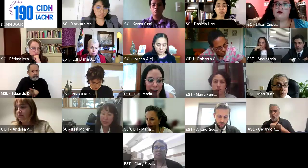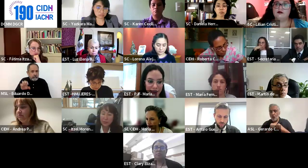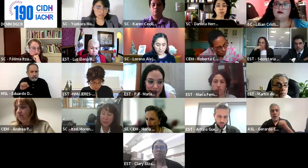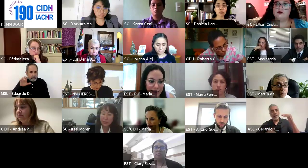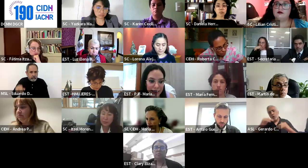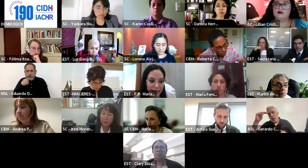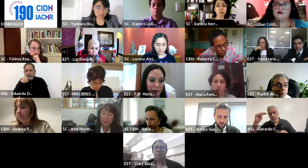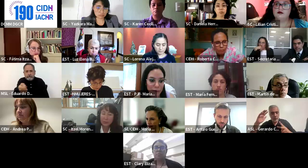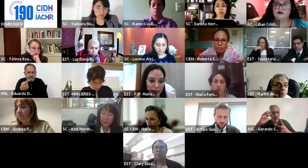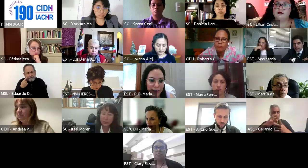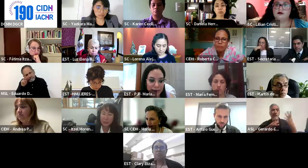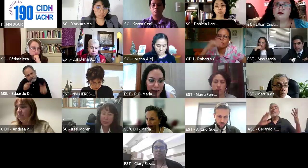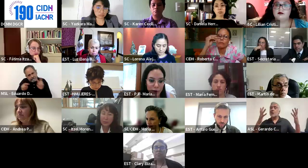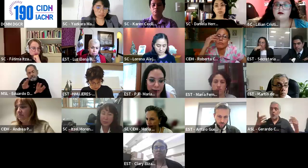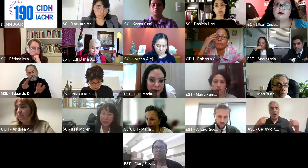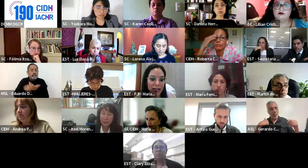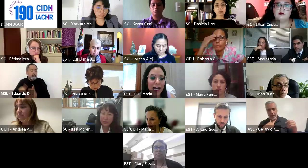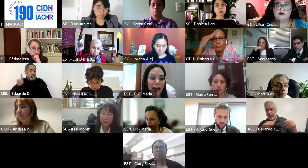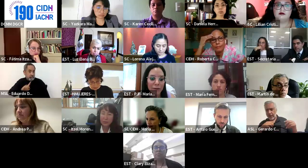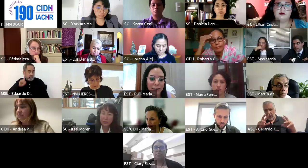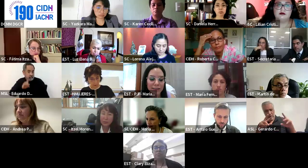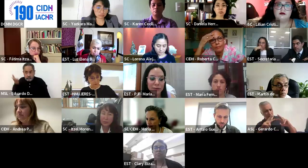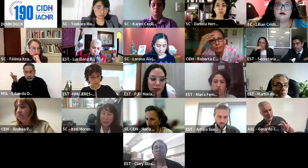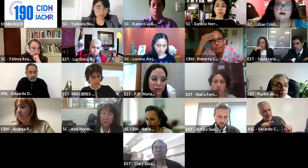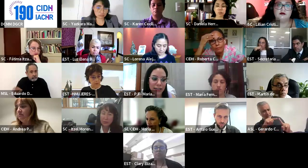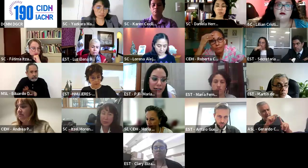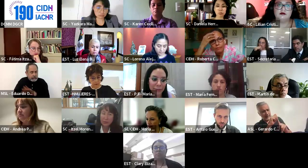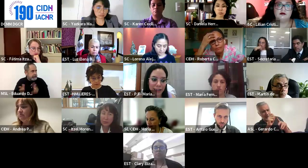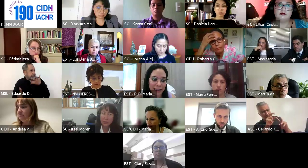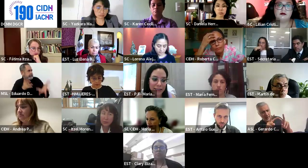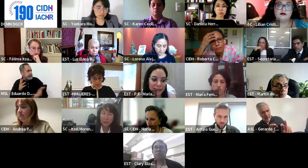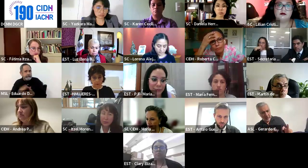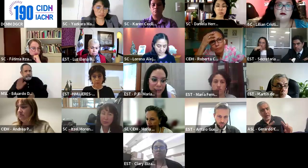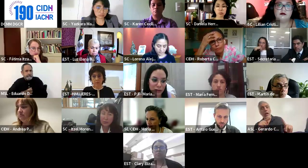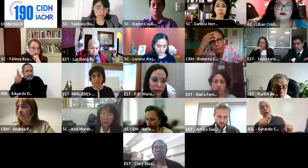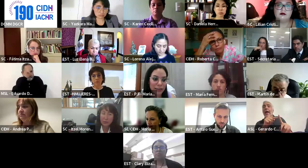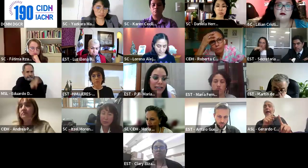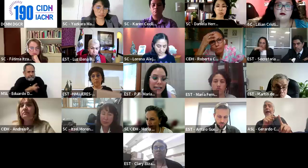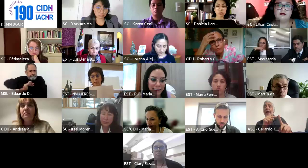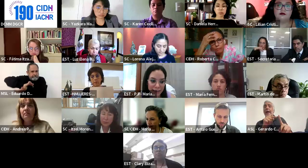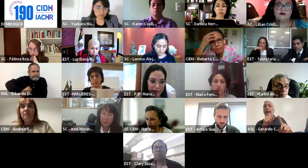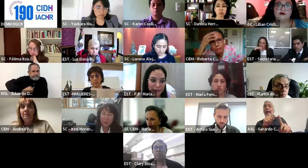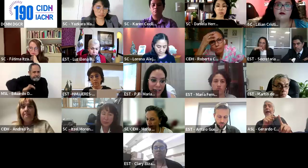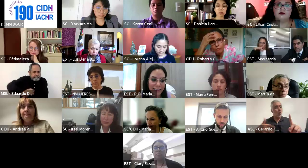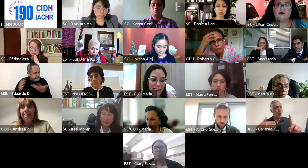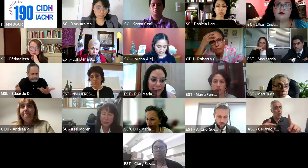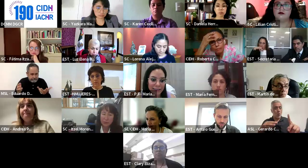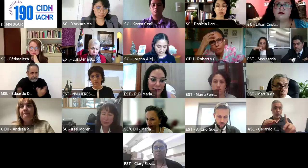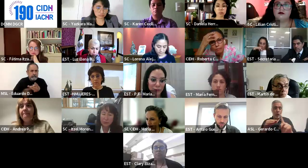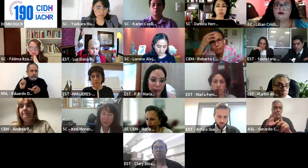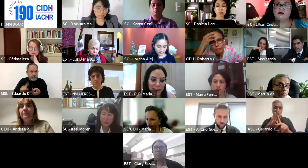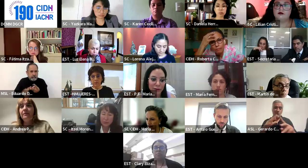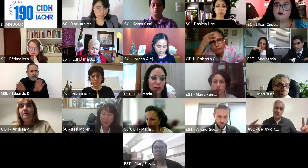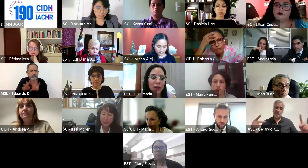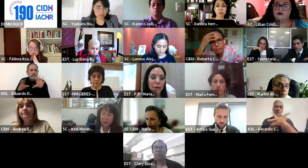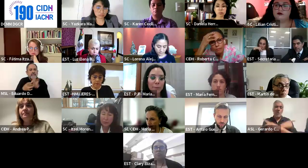sus características la mujer está expuesta a una situación agravada de discriminación y tres, allegarse